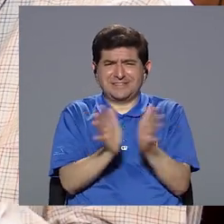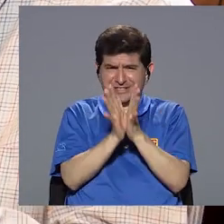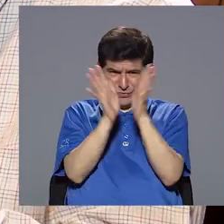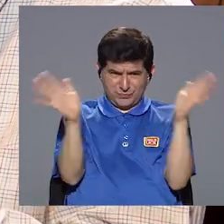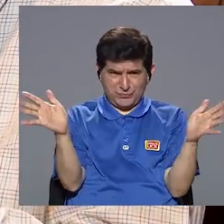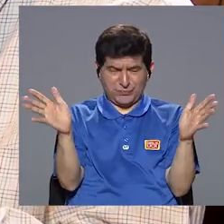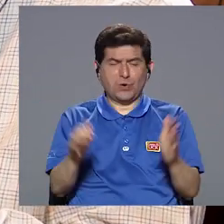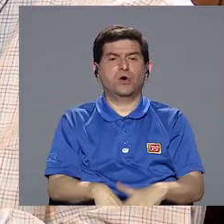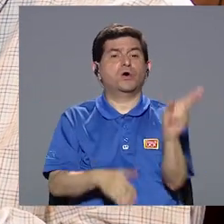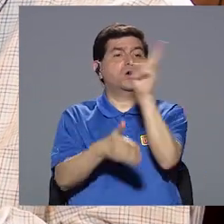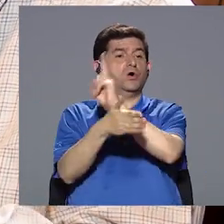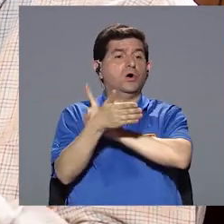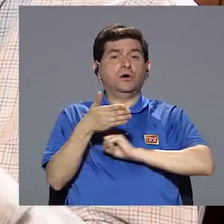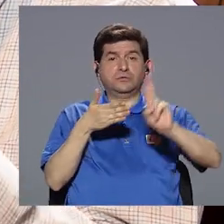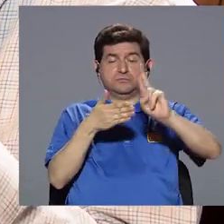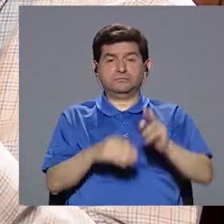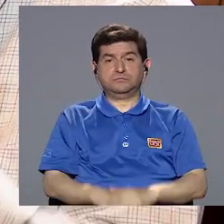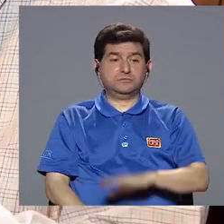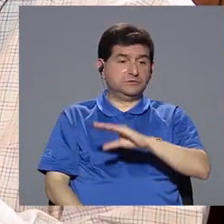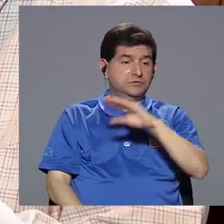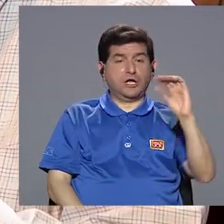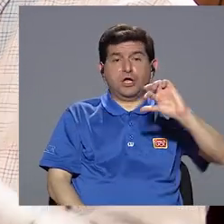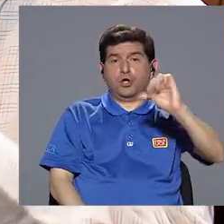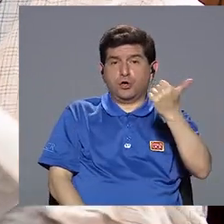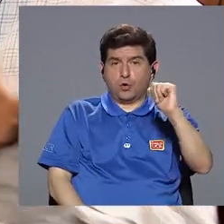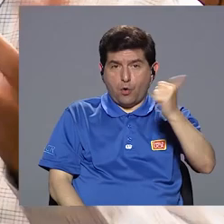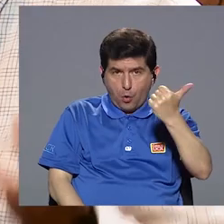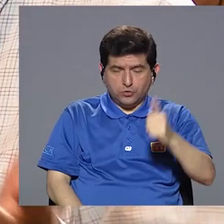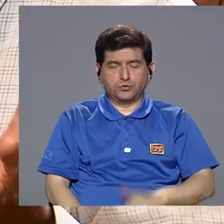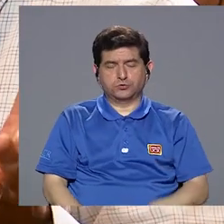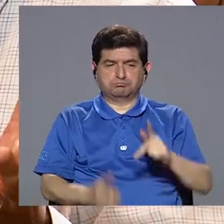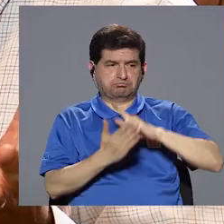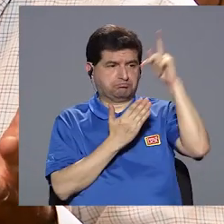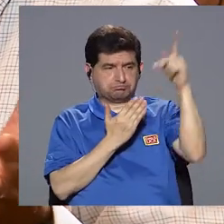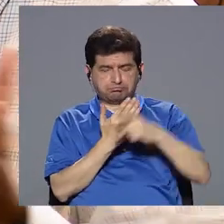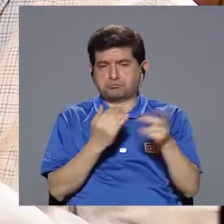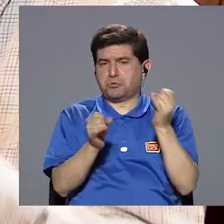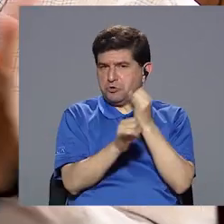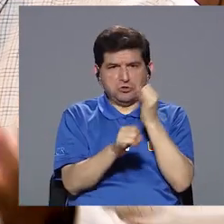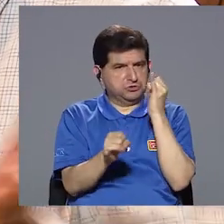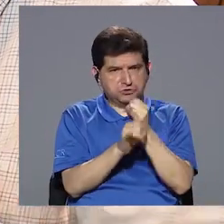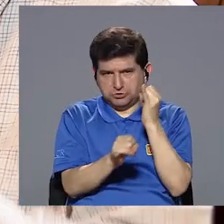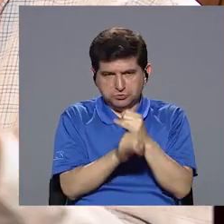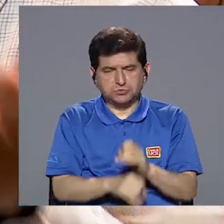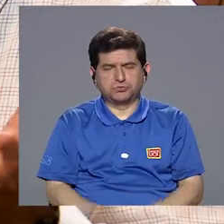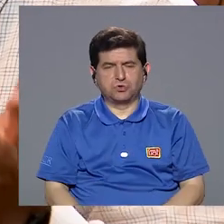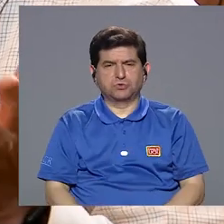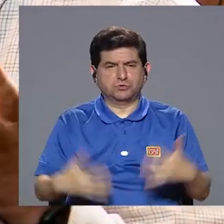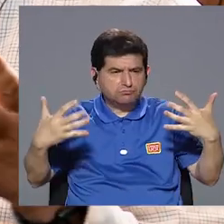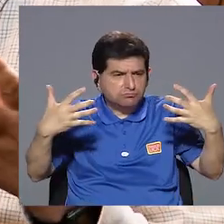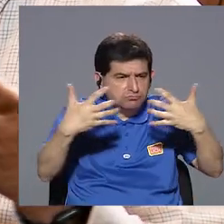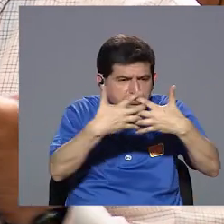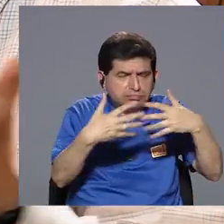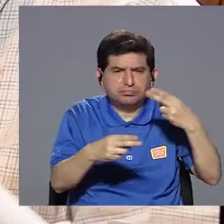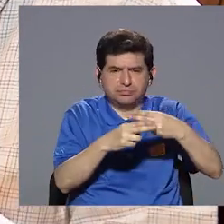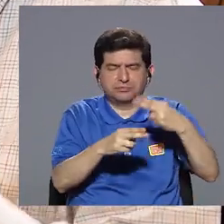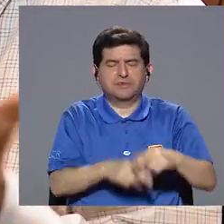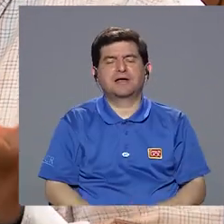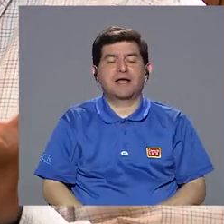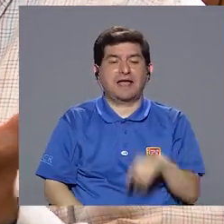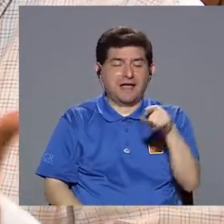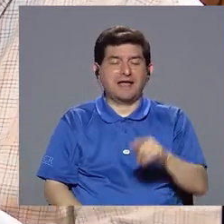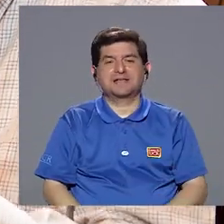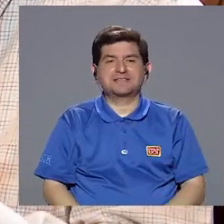de las instituciones públicas las universidades y muchos otros programas e instituciones que han conformado